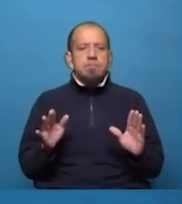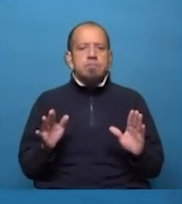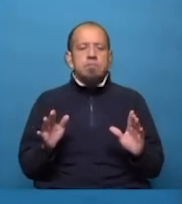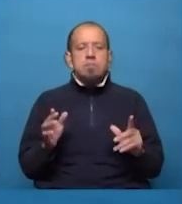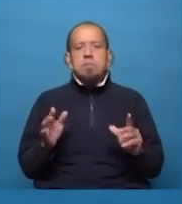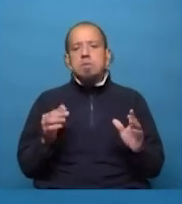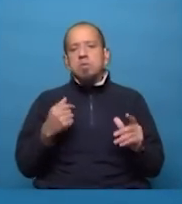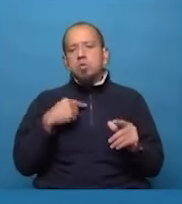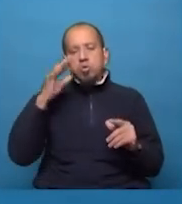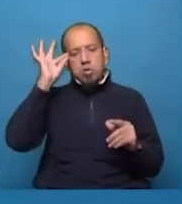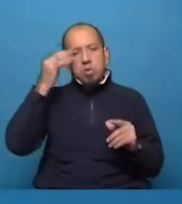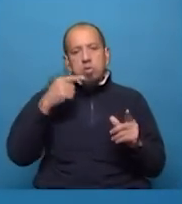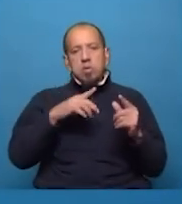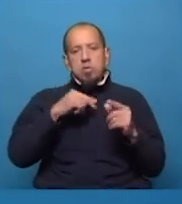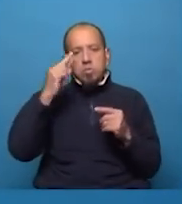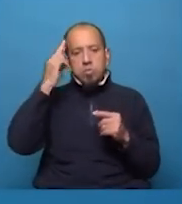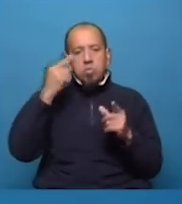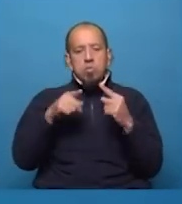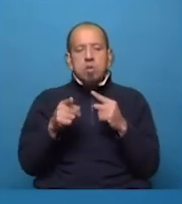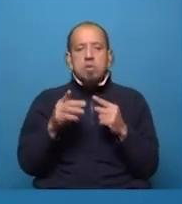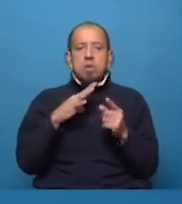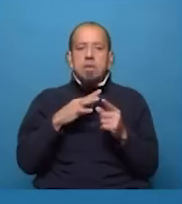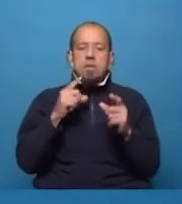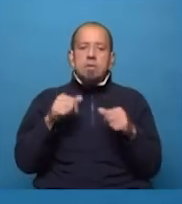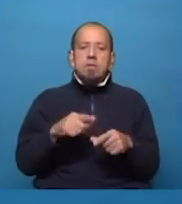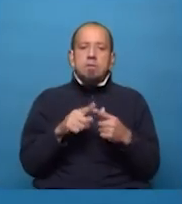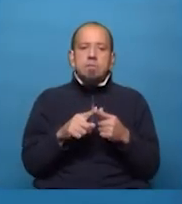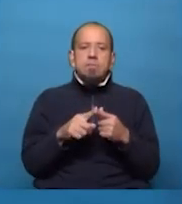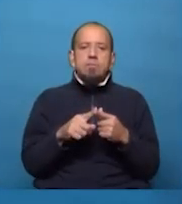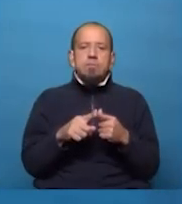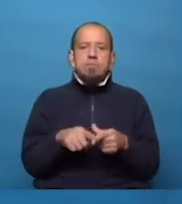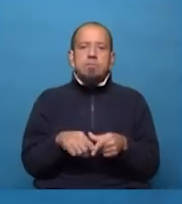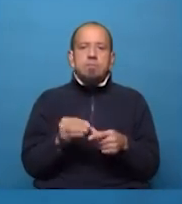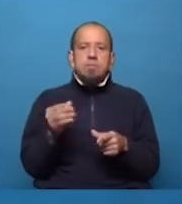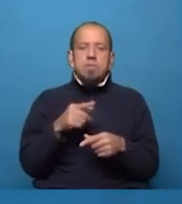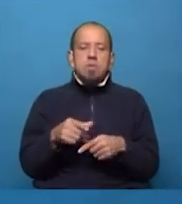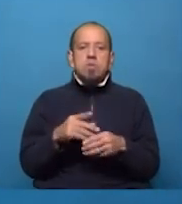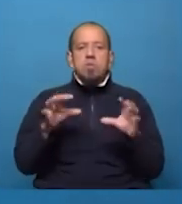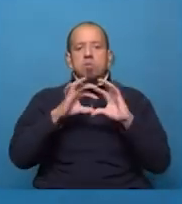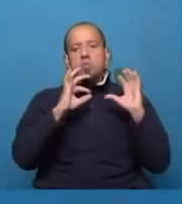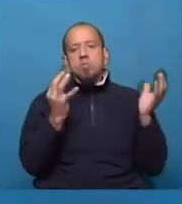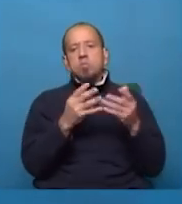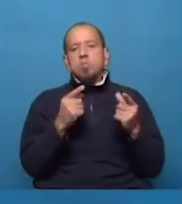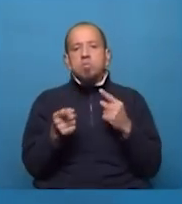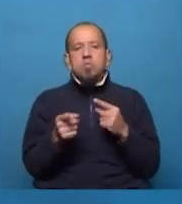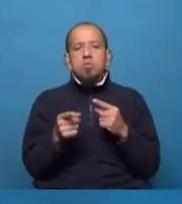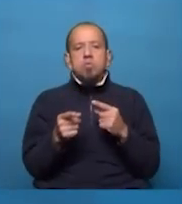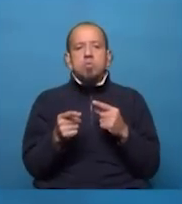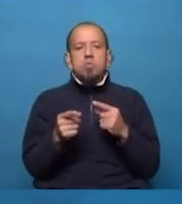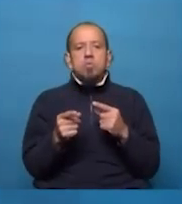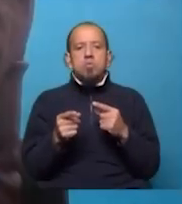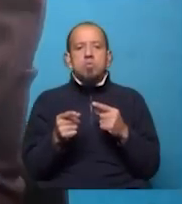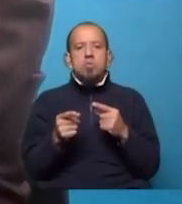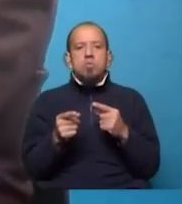yo creo que lo que hay que decir es que el Uruguay se lava plata será la plata como en todo el mundo si querés para suavizarla pero se lava plata